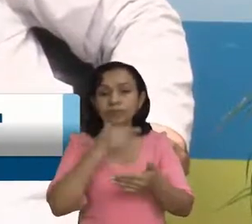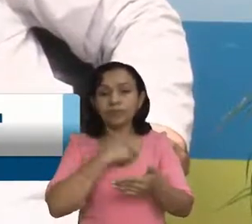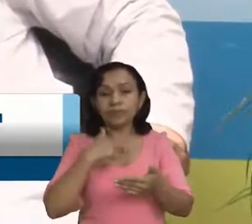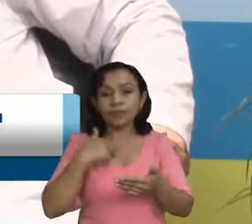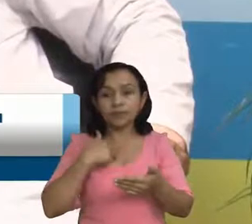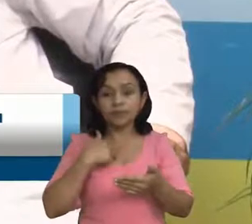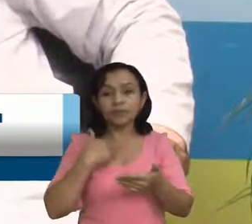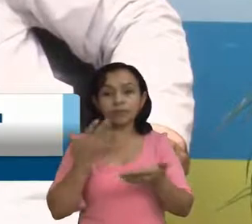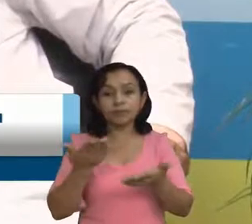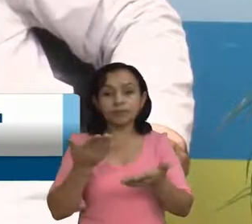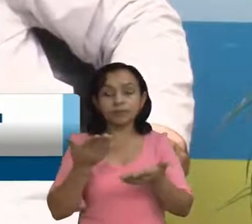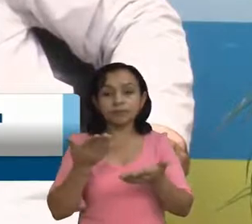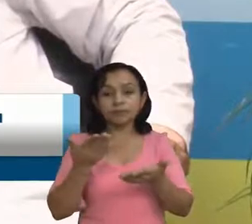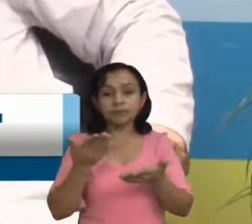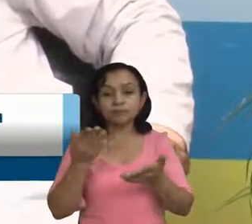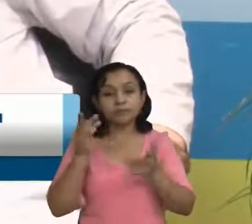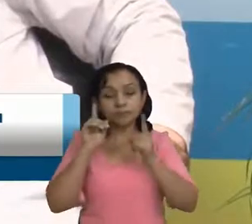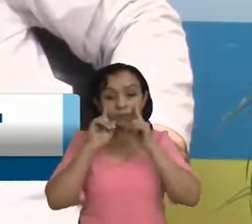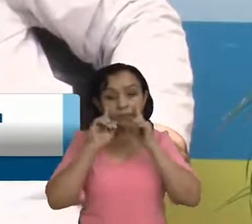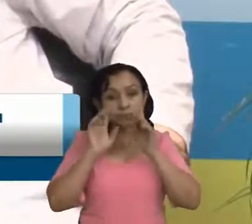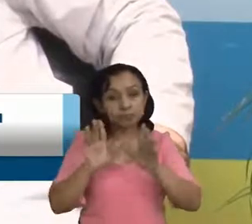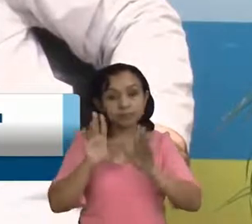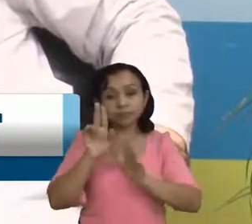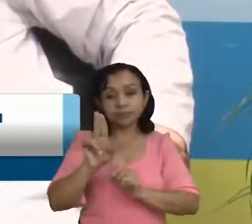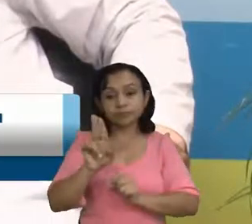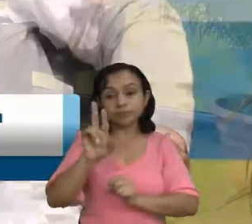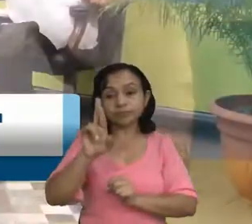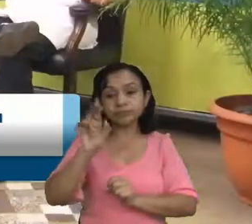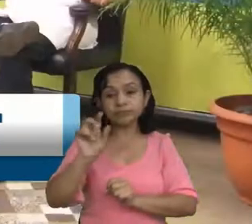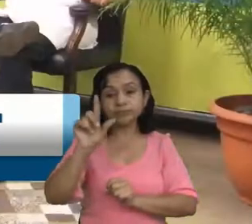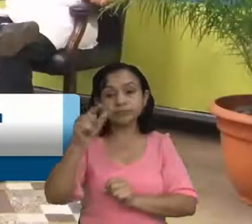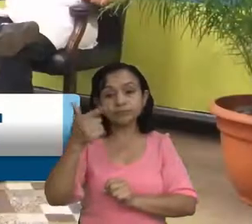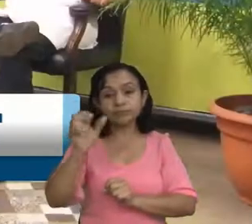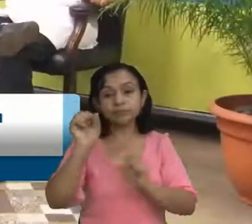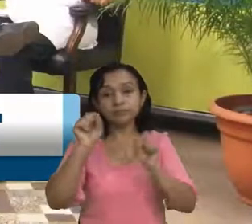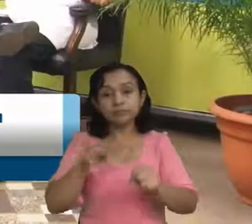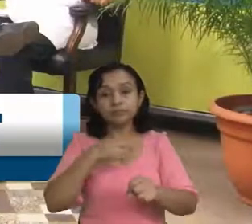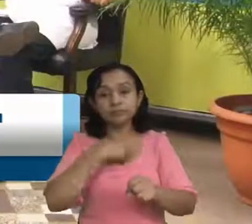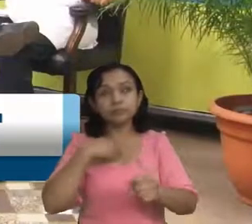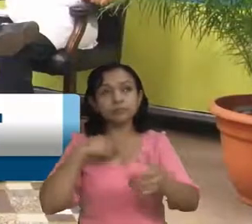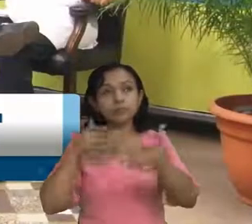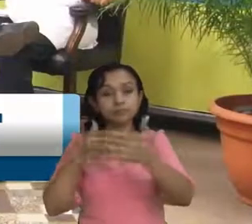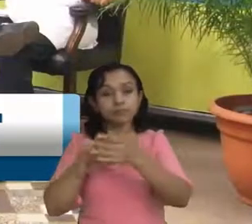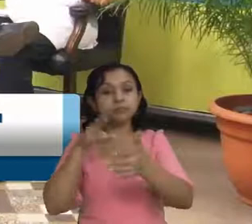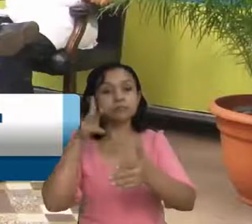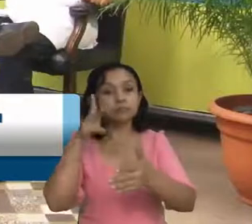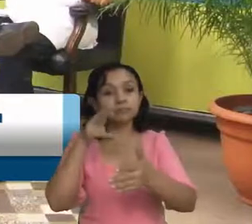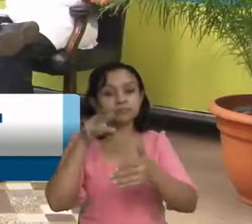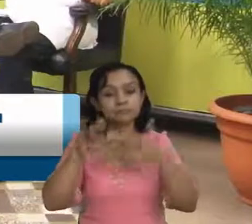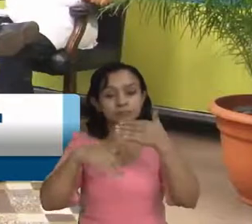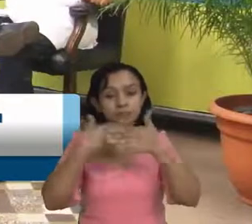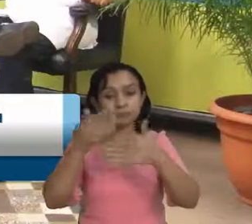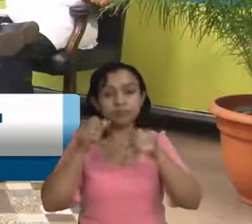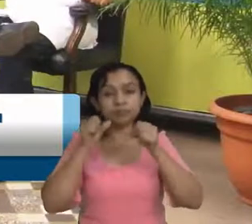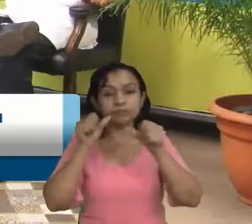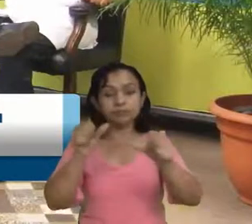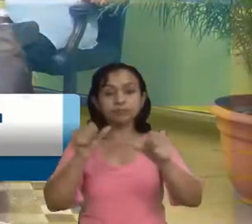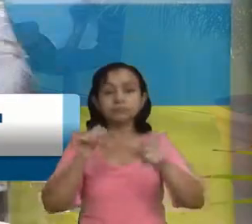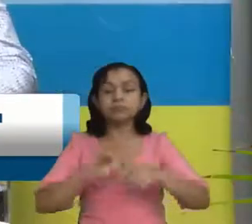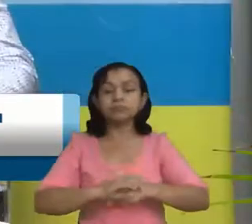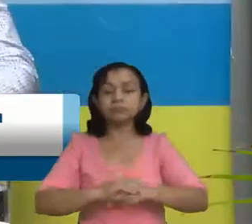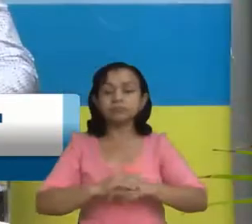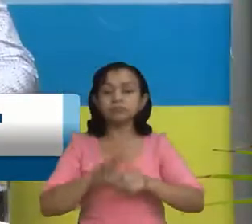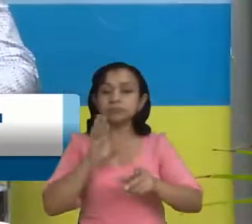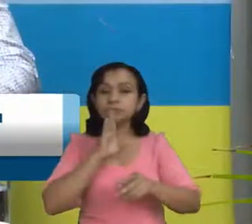por decirlo así, menos invasivo. El urólogo puede resolver. Okay. Doctor, vamos a hacer una pausa. Cuando regresemos, amigos televidentes,